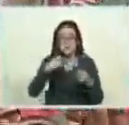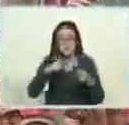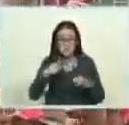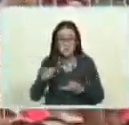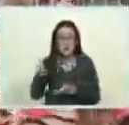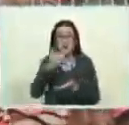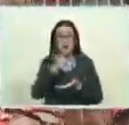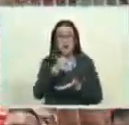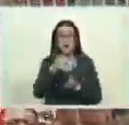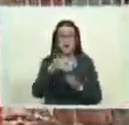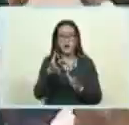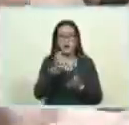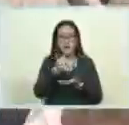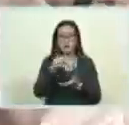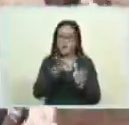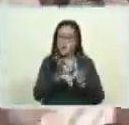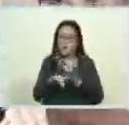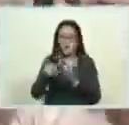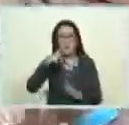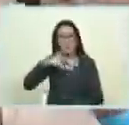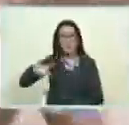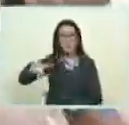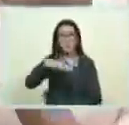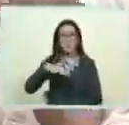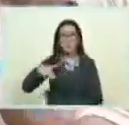CLAP, aquellos que roban al pueblo.